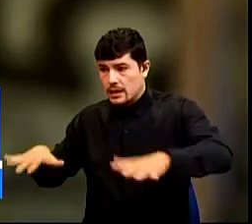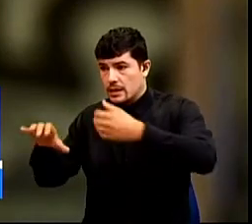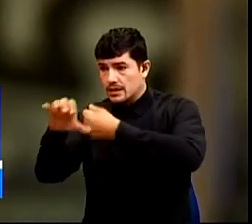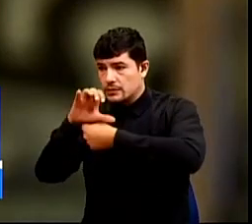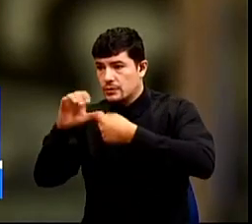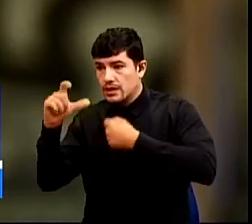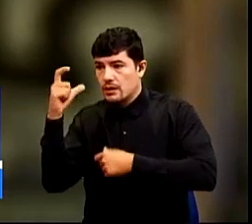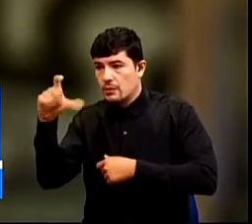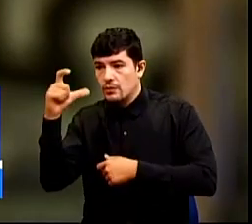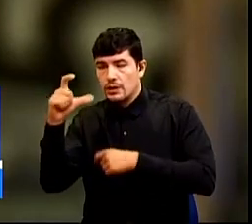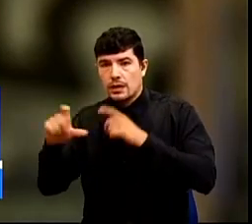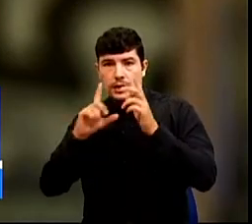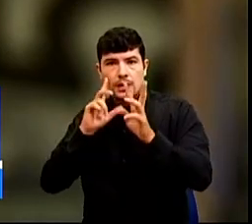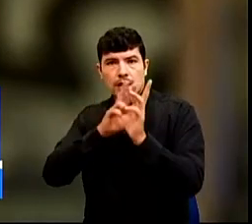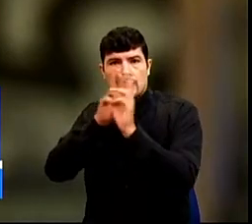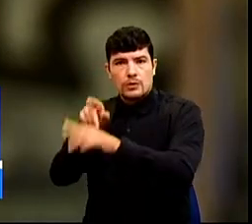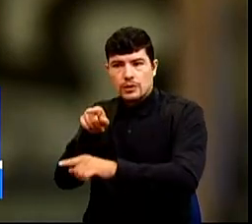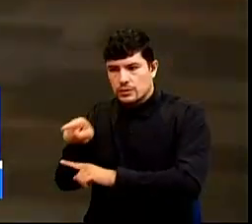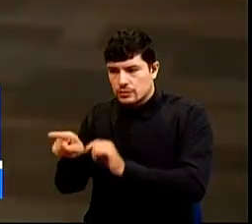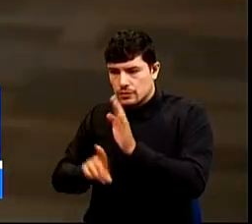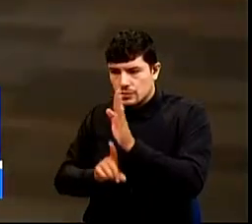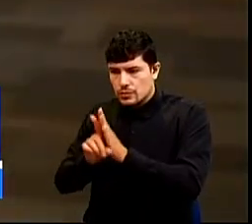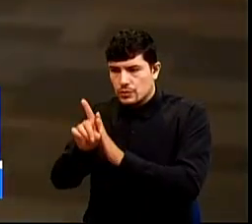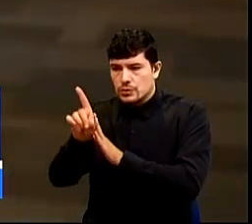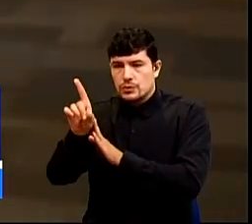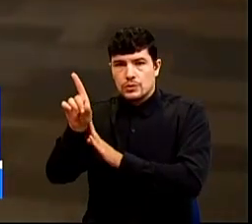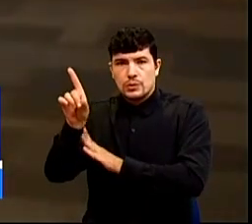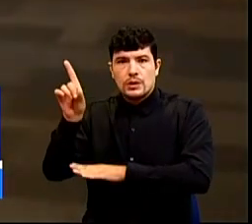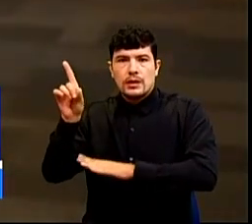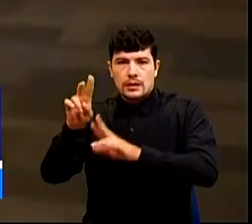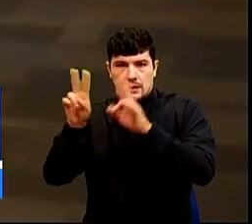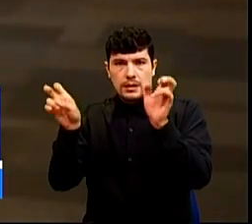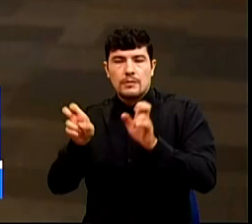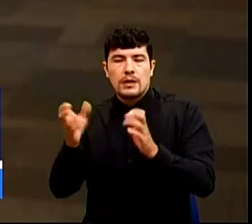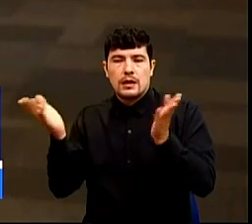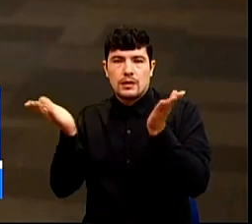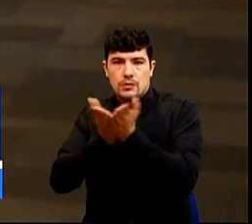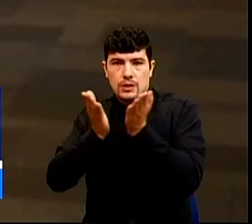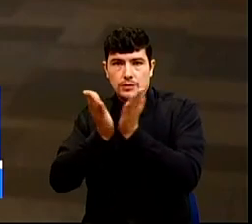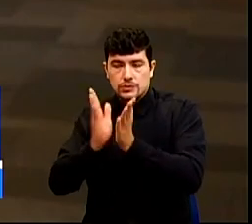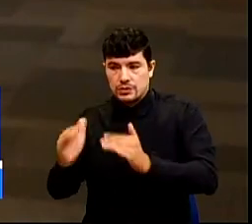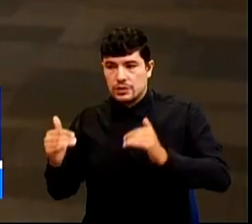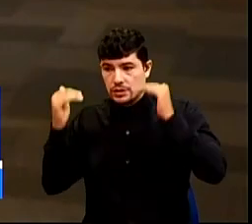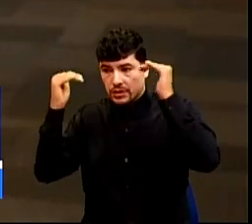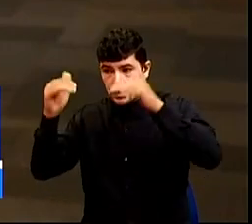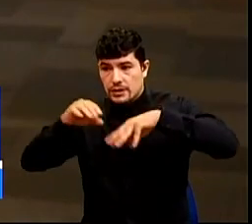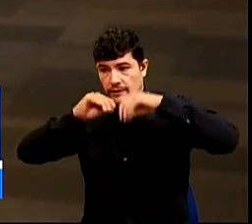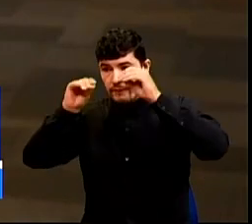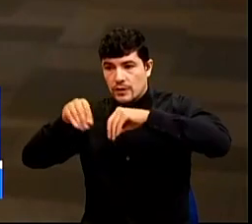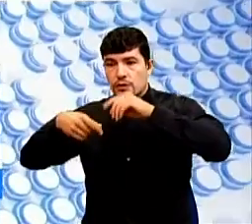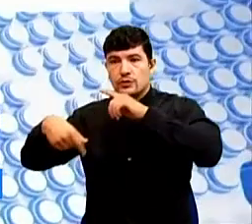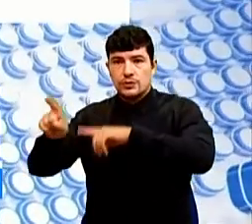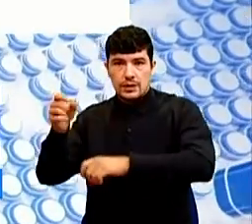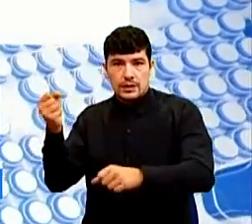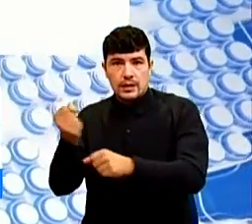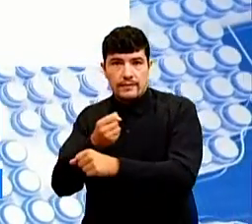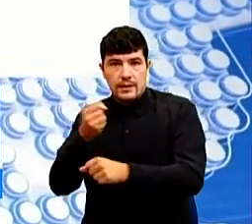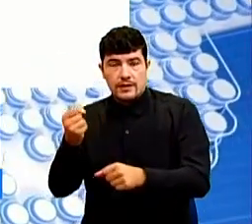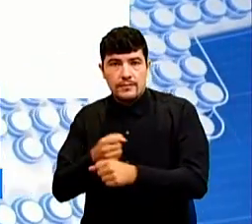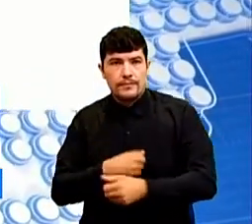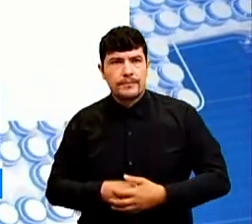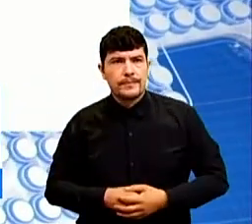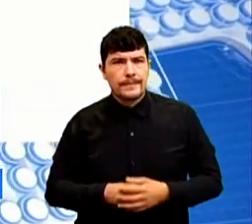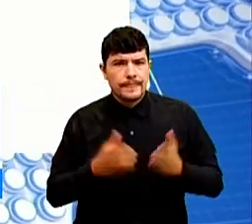Cúcuta se ha destacado por su Progreso en materia de educación superior y formación para el trabajo el